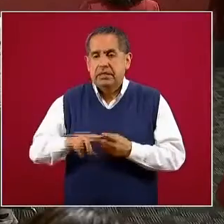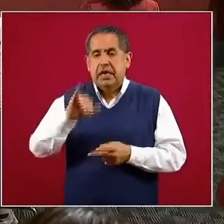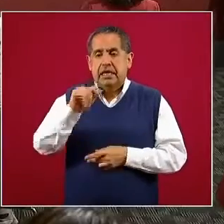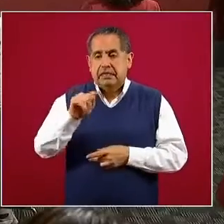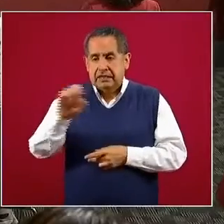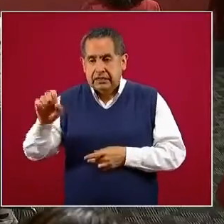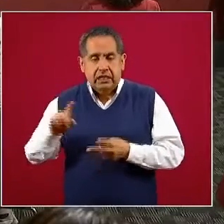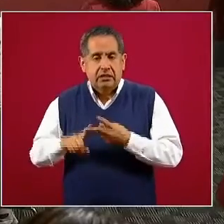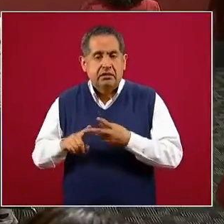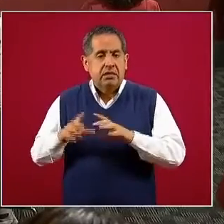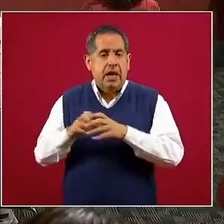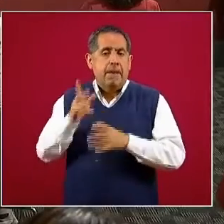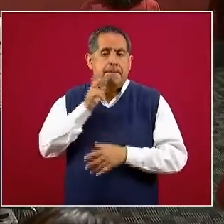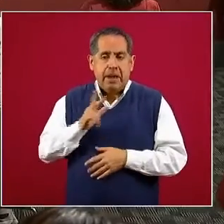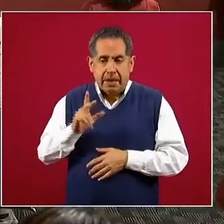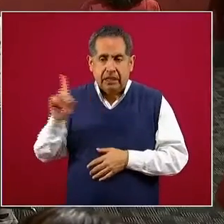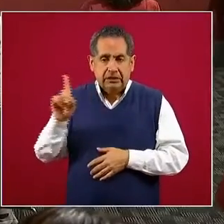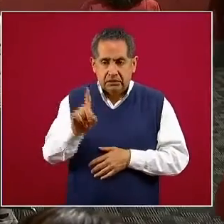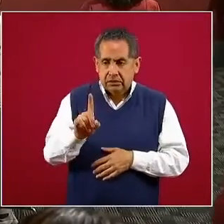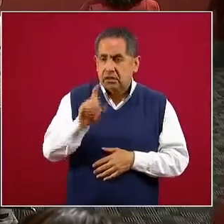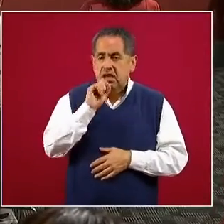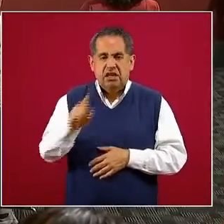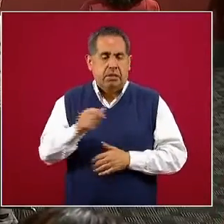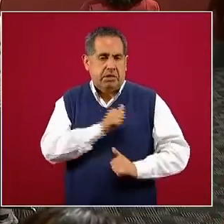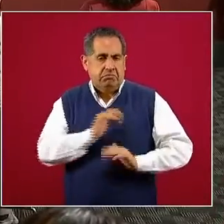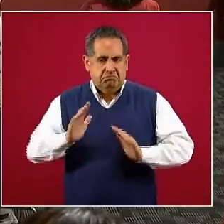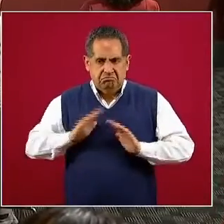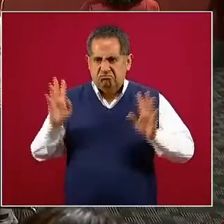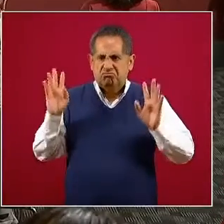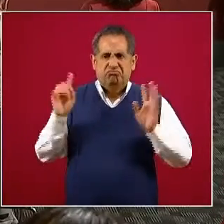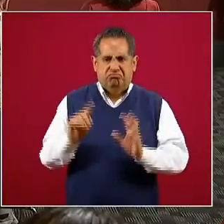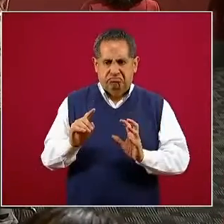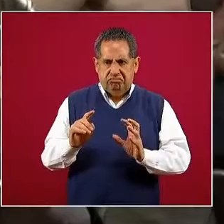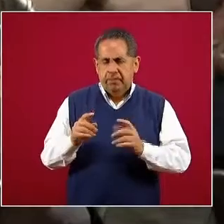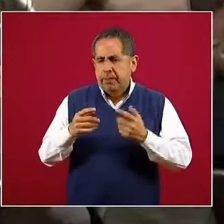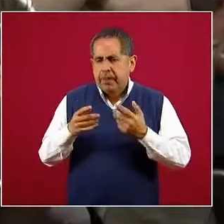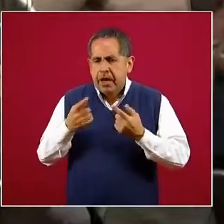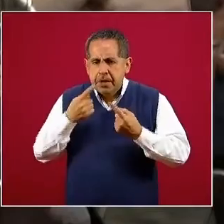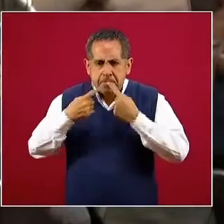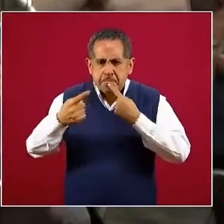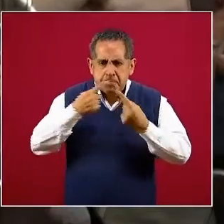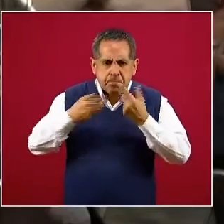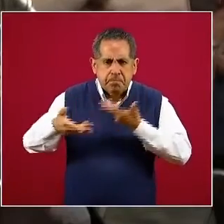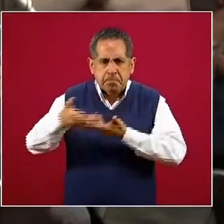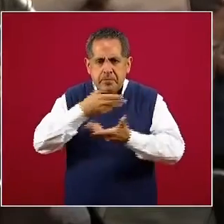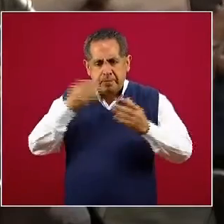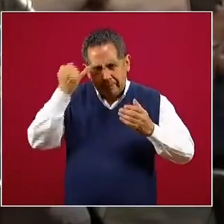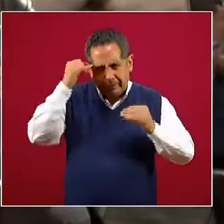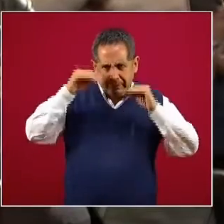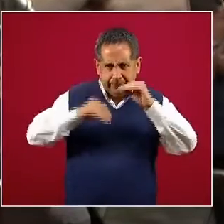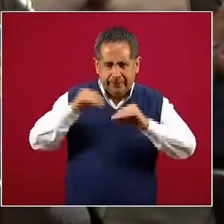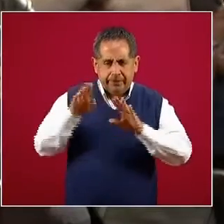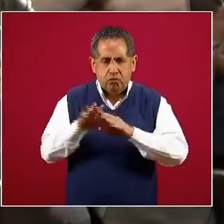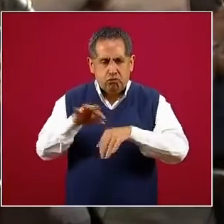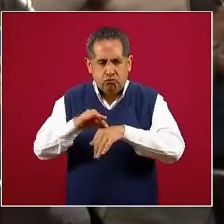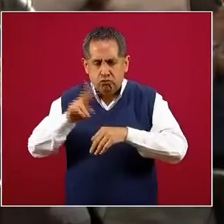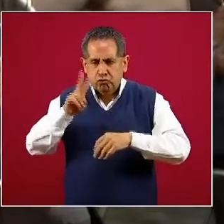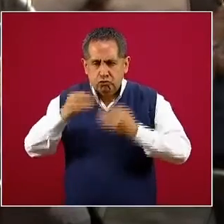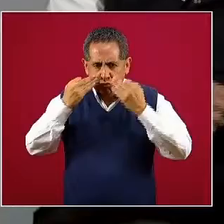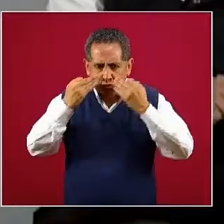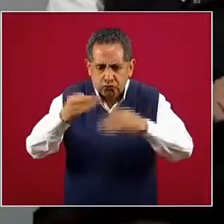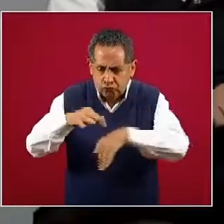con los propios ingenieros militares con la posibilidad de que ellos sean quienes levanten la obra, porque la verdad